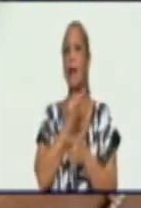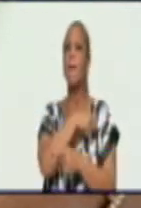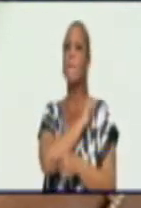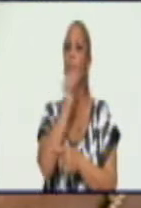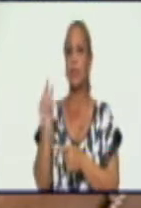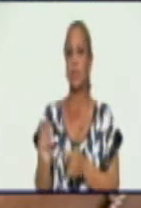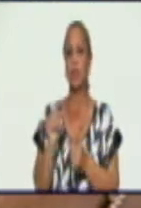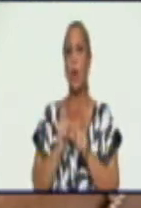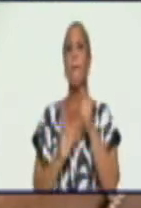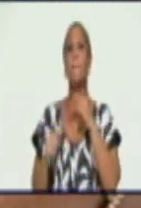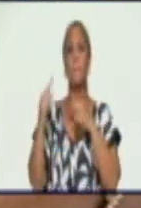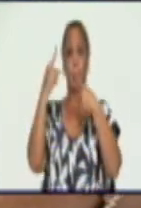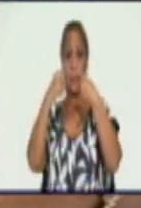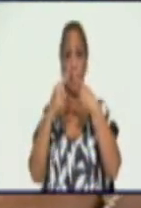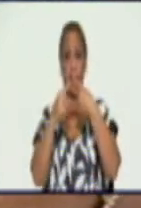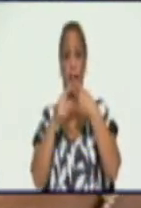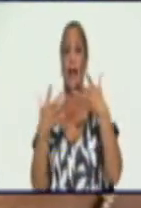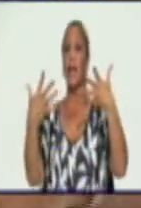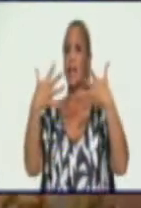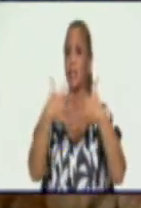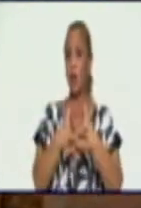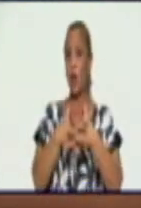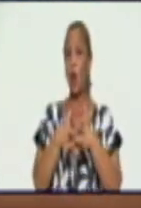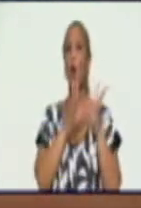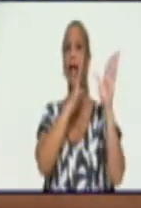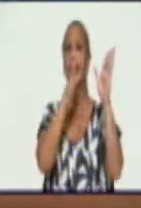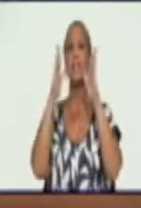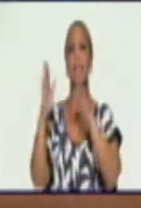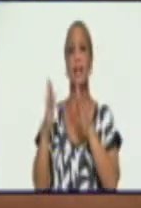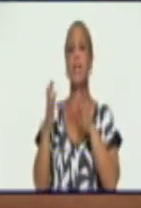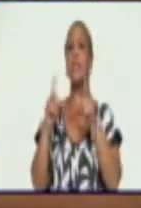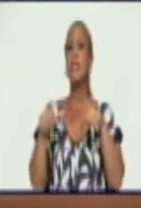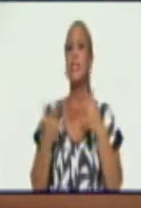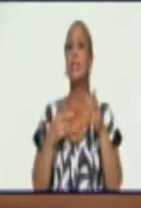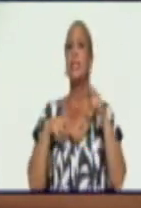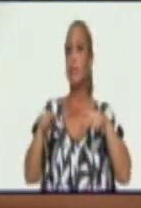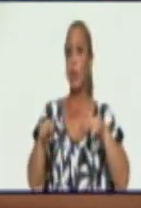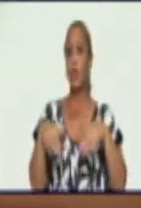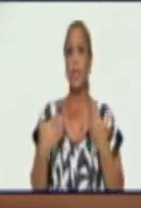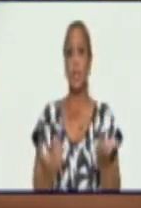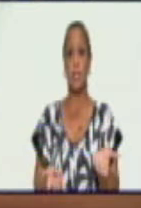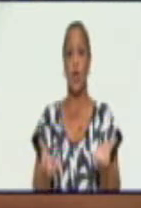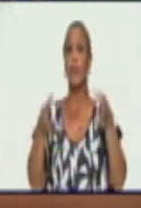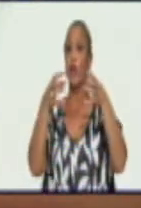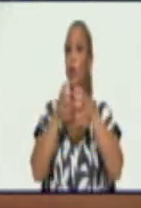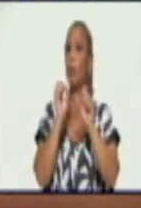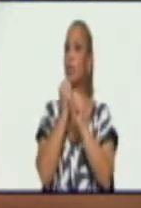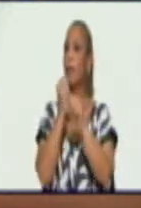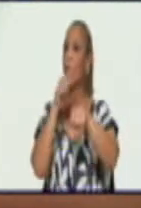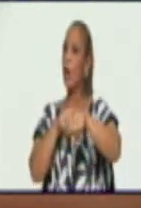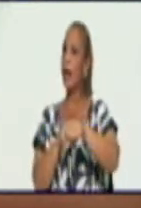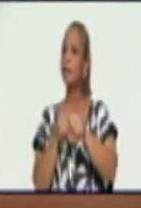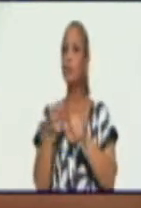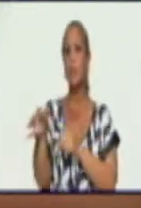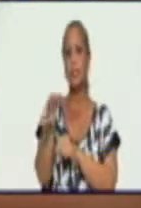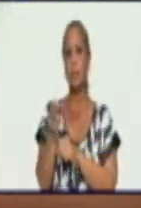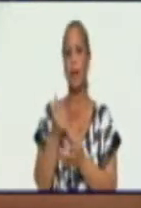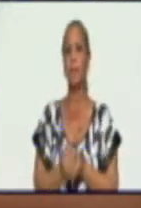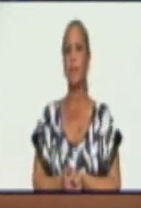la primera de ellas relacionadas con organizar y activar el puesto de dirección del grupo temporal de trabajo municipal